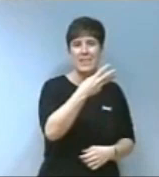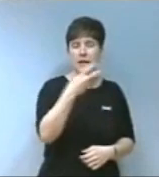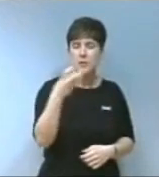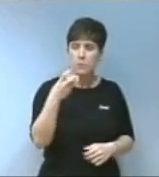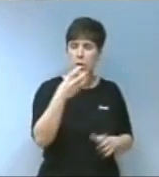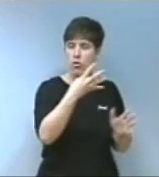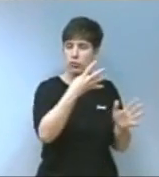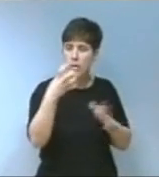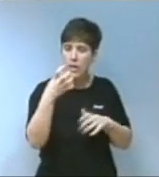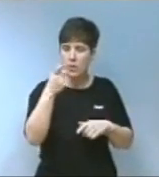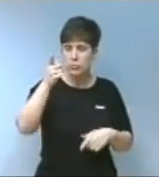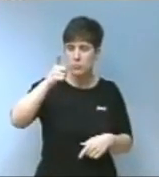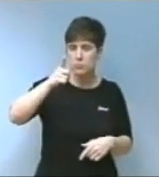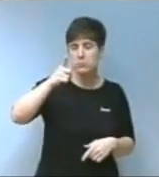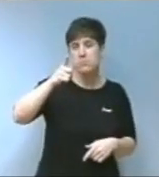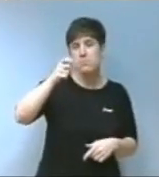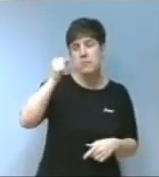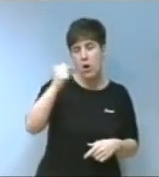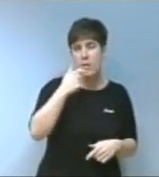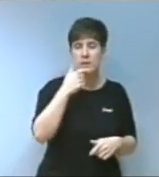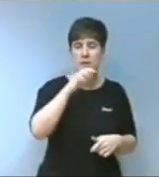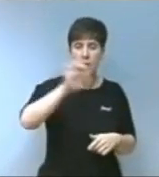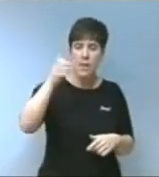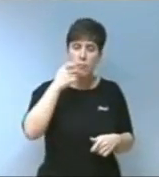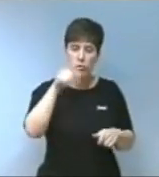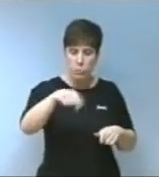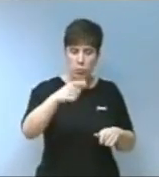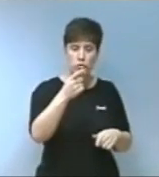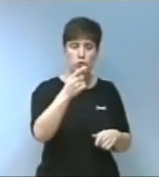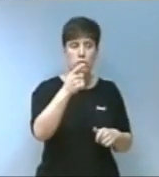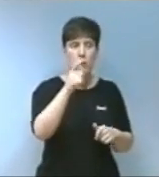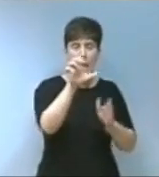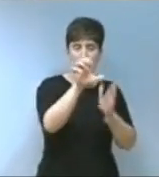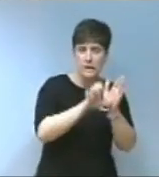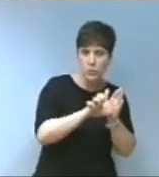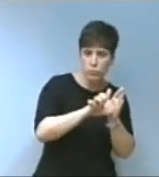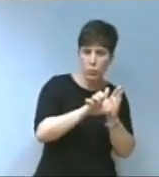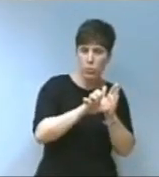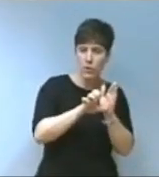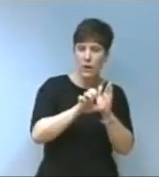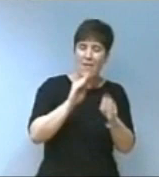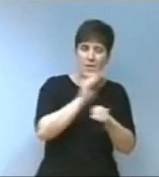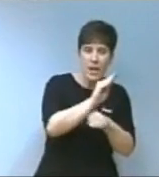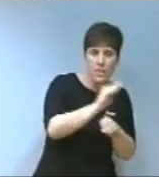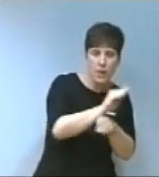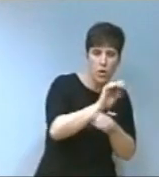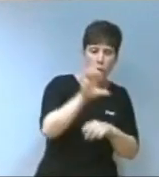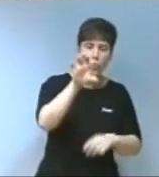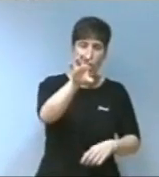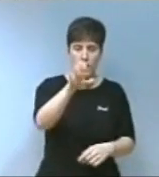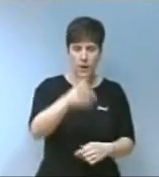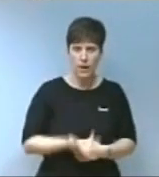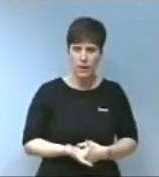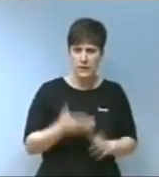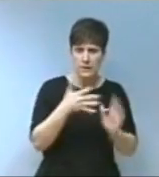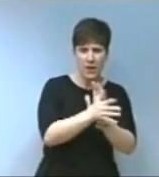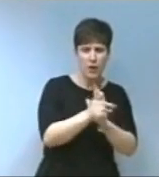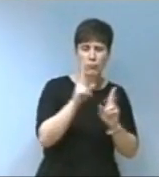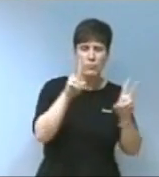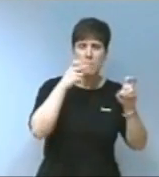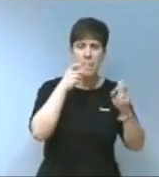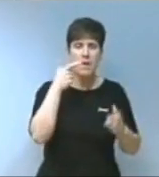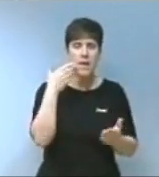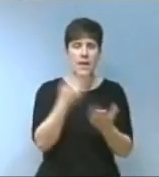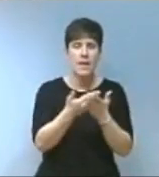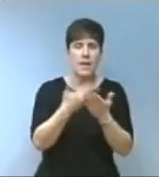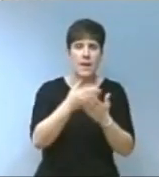la disposición adicional tercera, por su estatuto, financiación autonómica. Oiga, no es una cuestión de reivindicaciones, señor